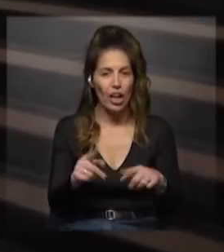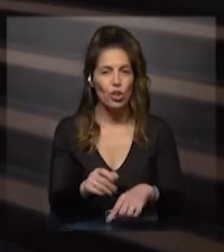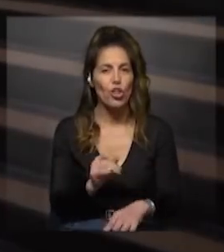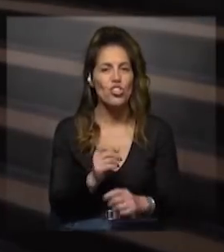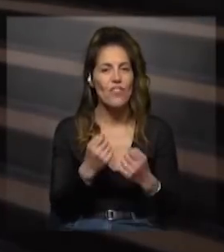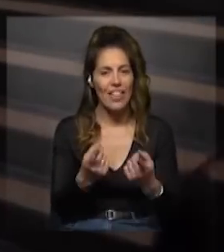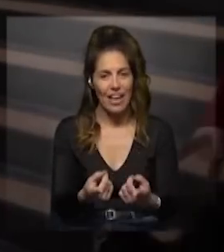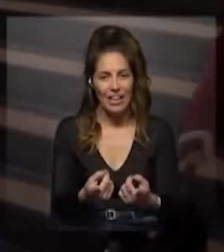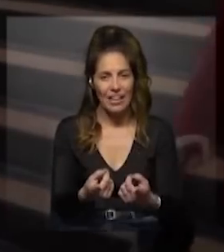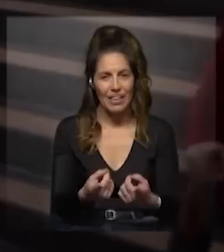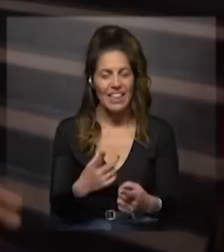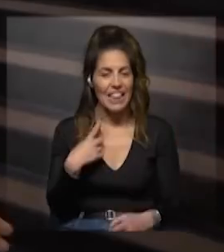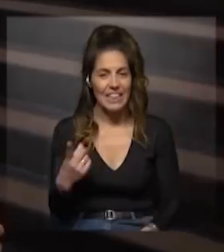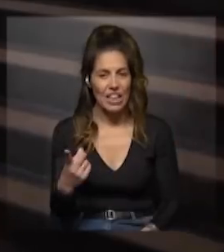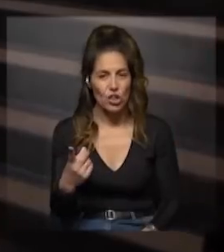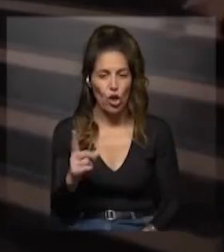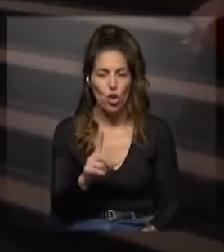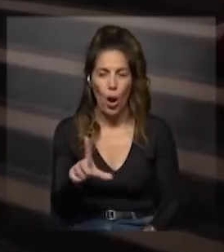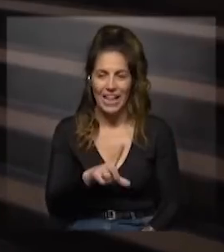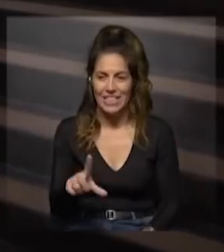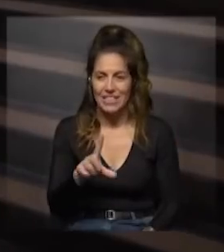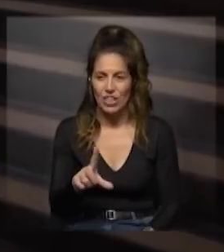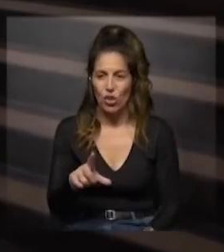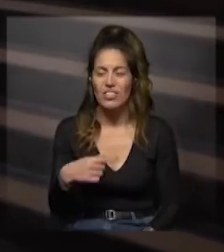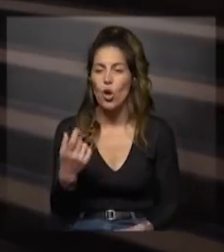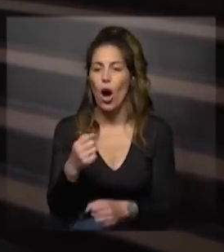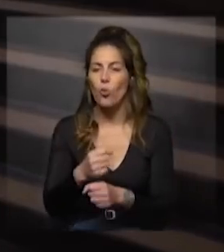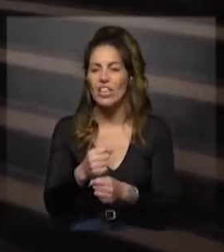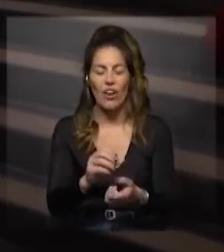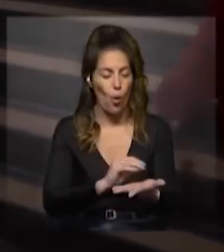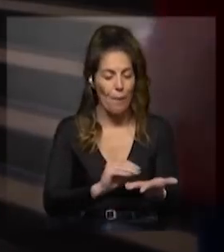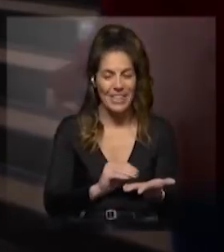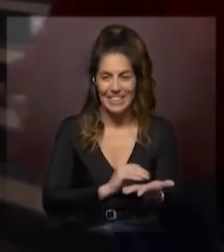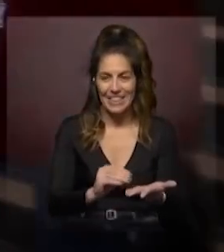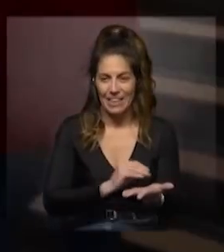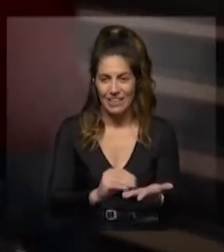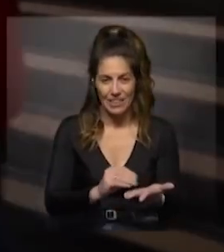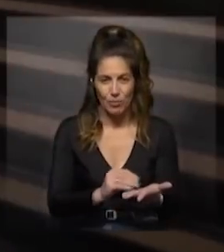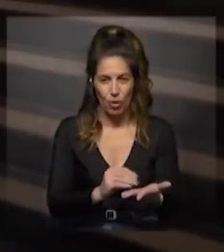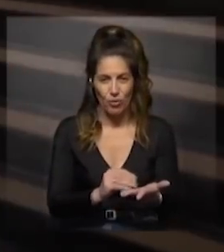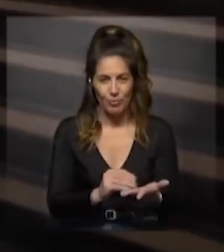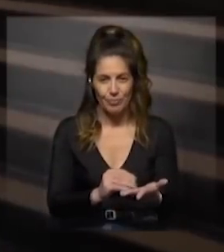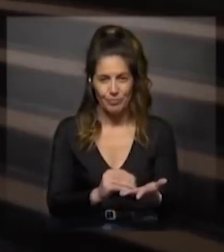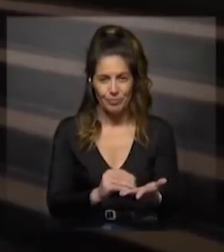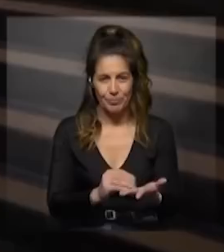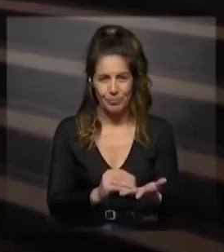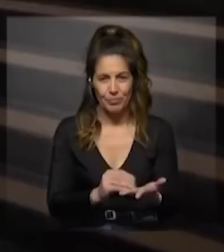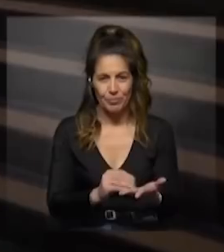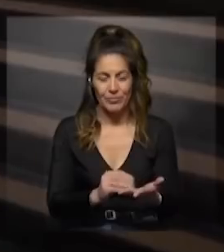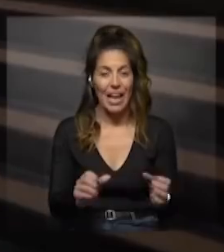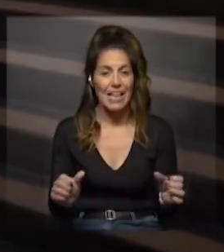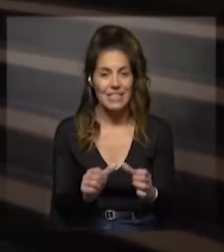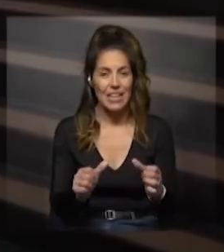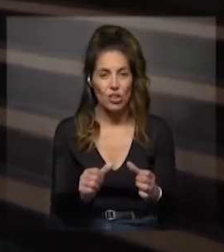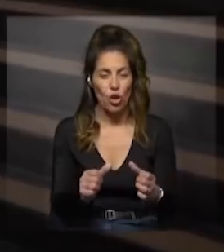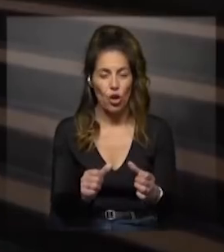dar del director pero no al Liceo sino a un trabajo administrativo que estará justamente efectuando